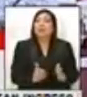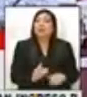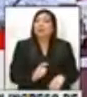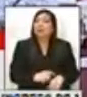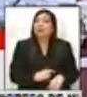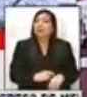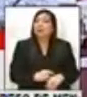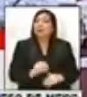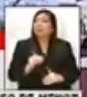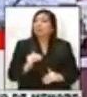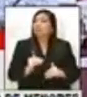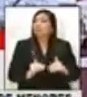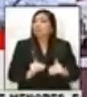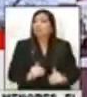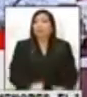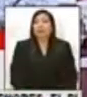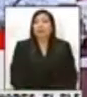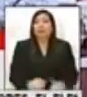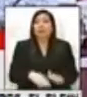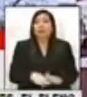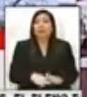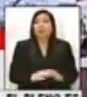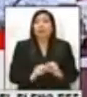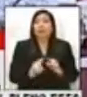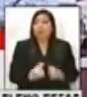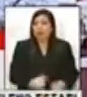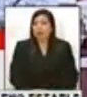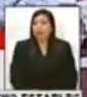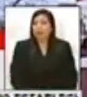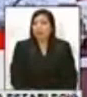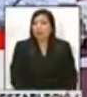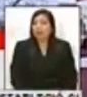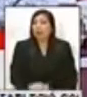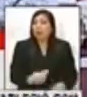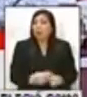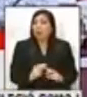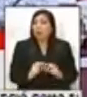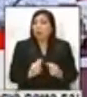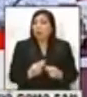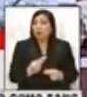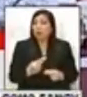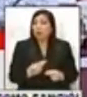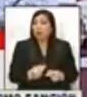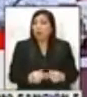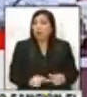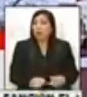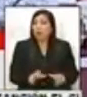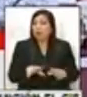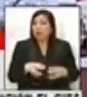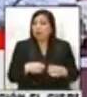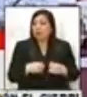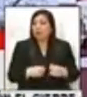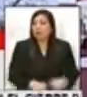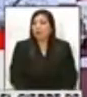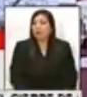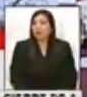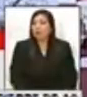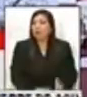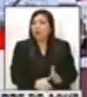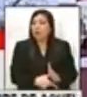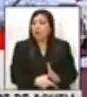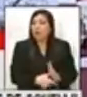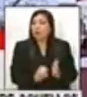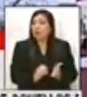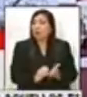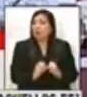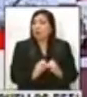hubo un desistimiento que ingresa que ingresan a nombre del partido, se acepta y luego se aclara